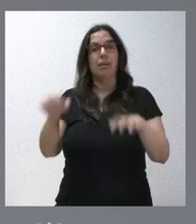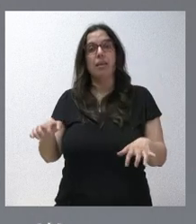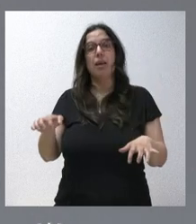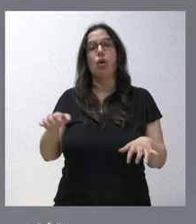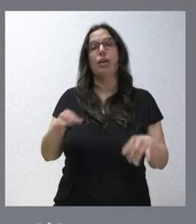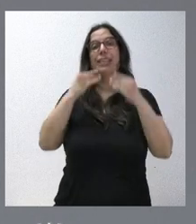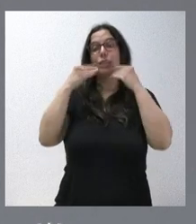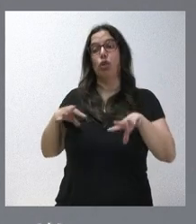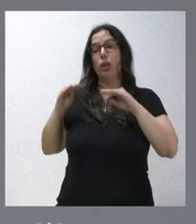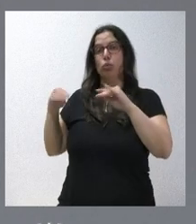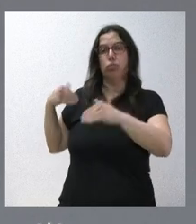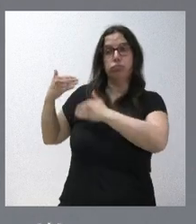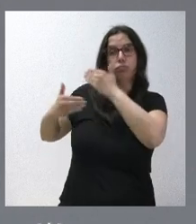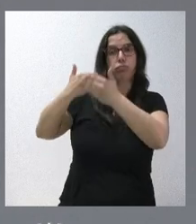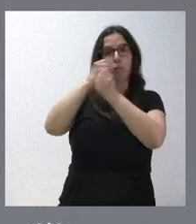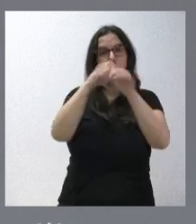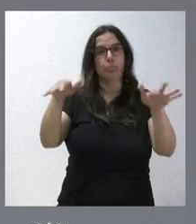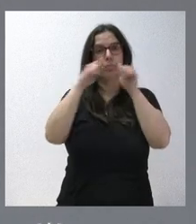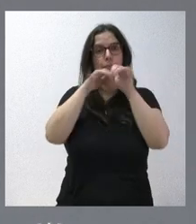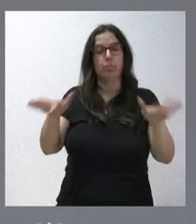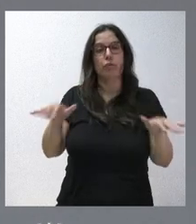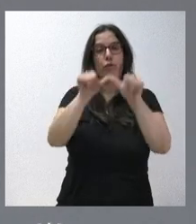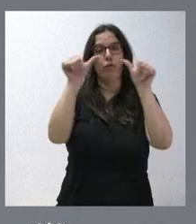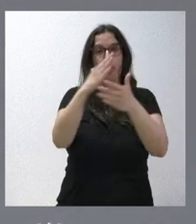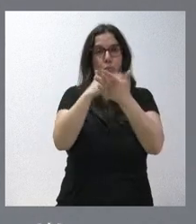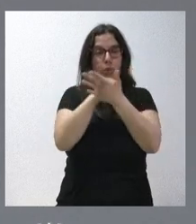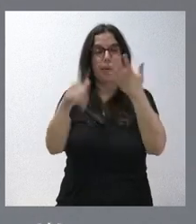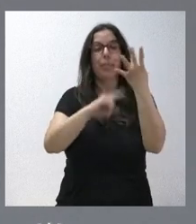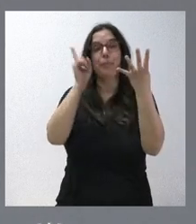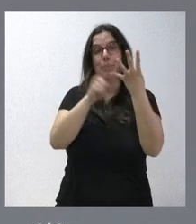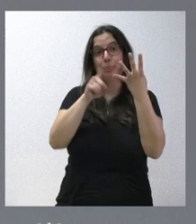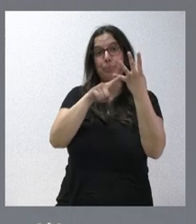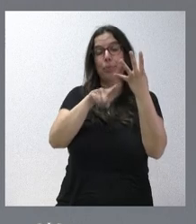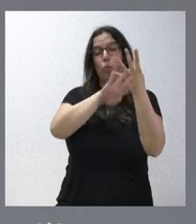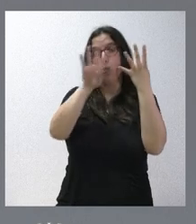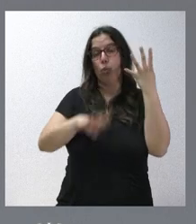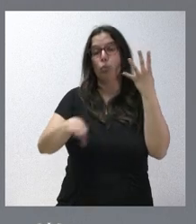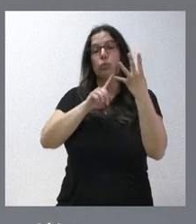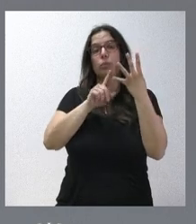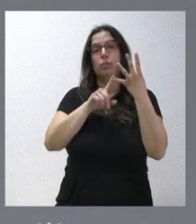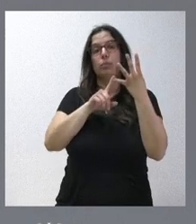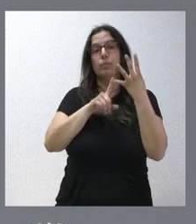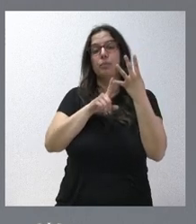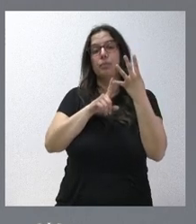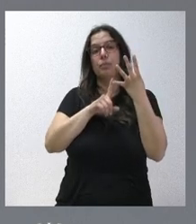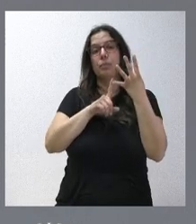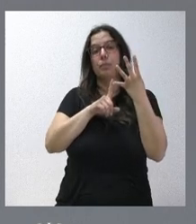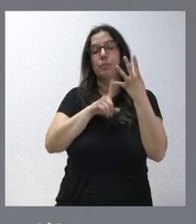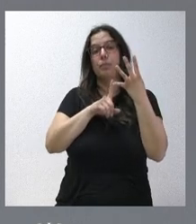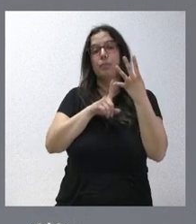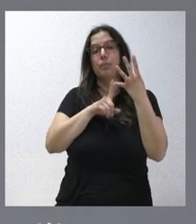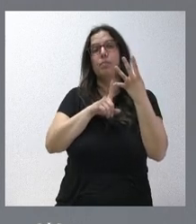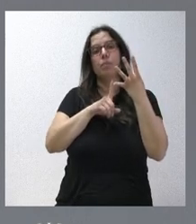su historia como comunidad Autónoma Y por último en cuarto lugar procederá al